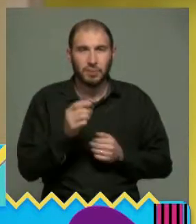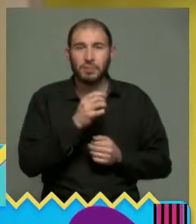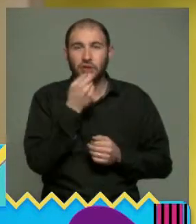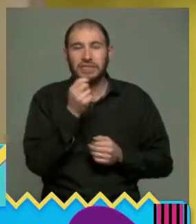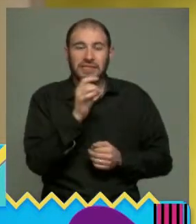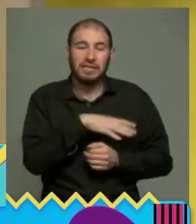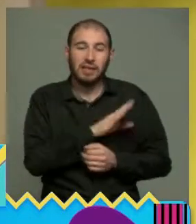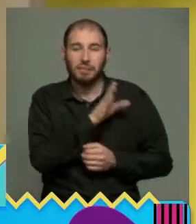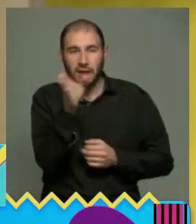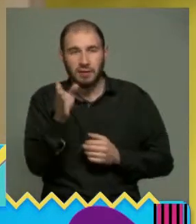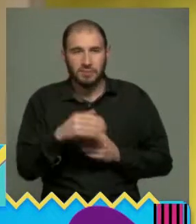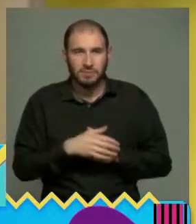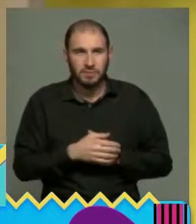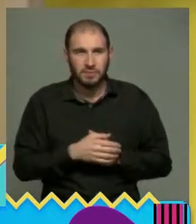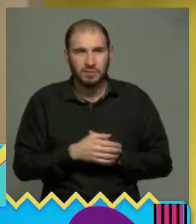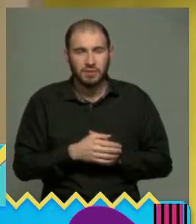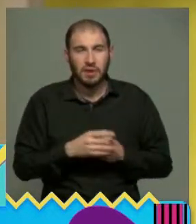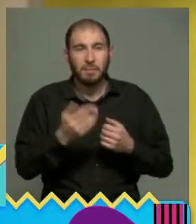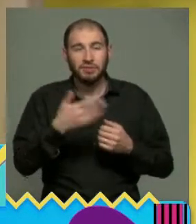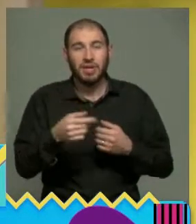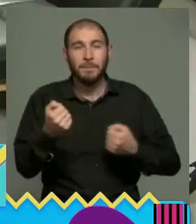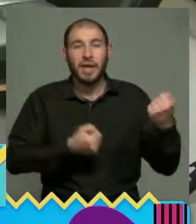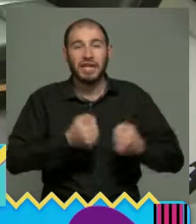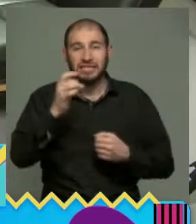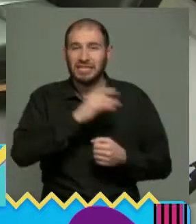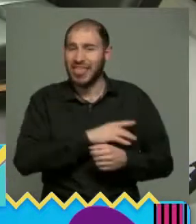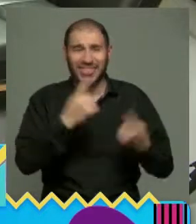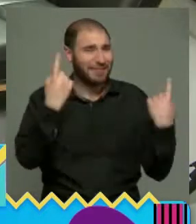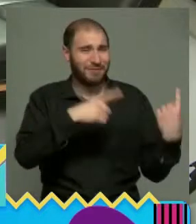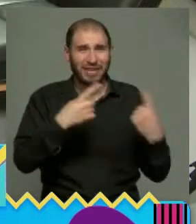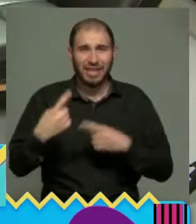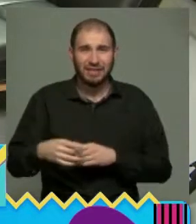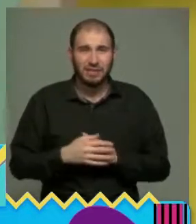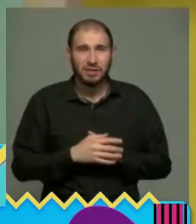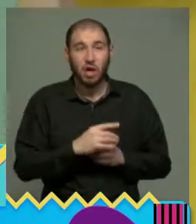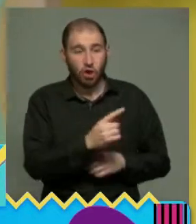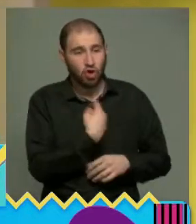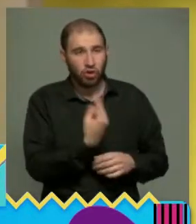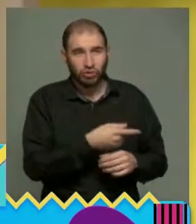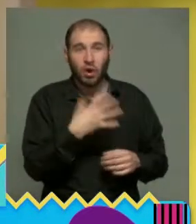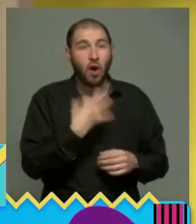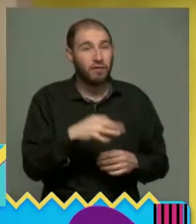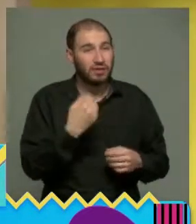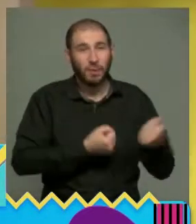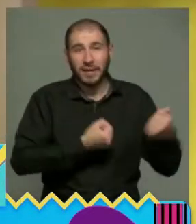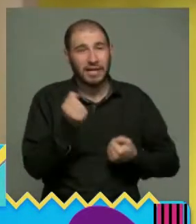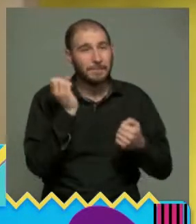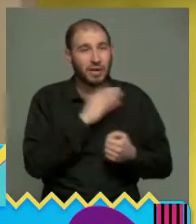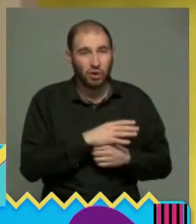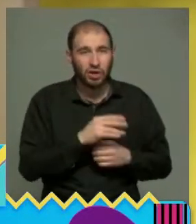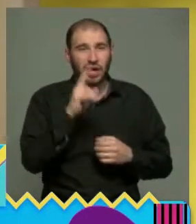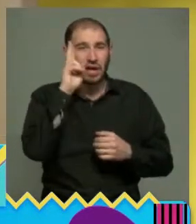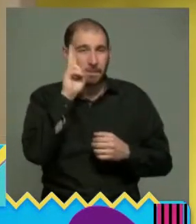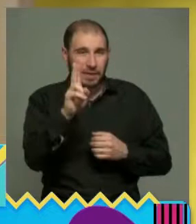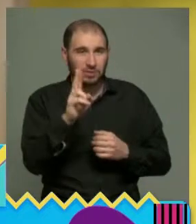Chile y la verdad es que la situación de los conductores en Chile es totalmente diferente. Hasta nosotros nos vemos obligados a manejar mejor, a